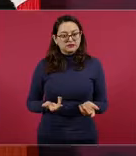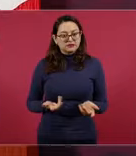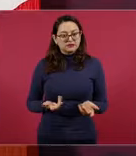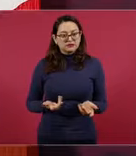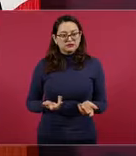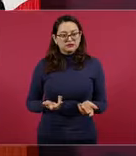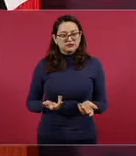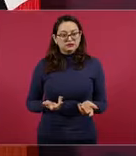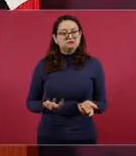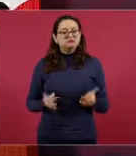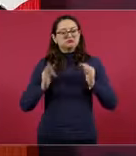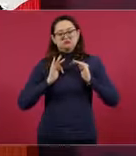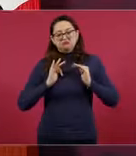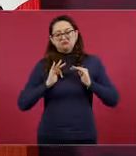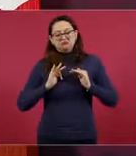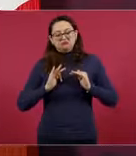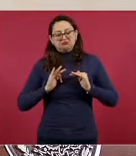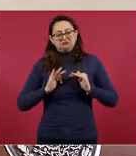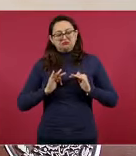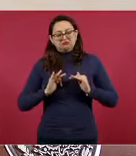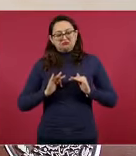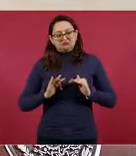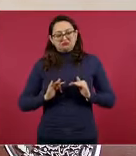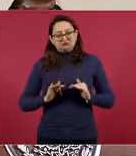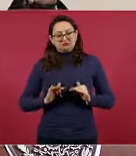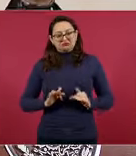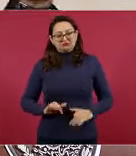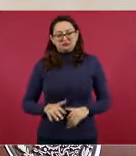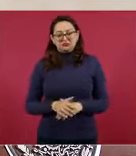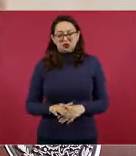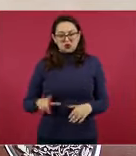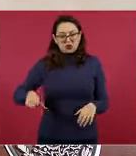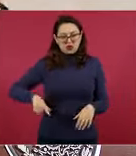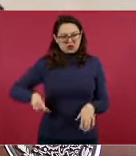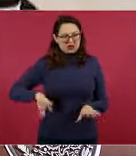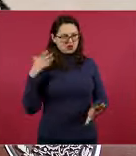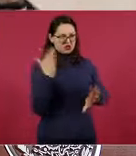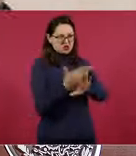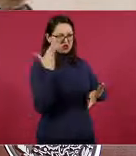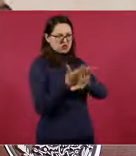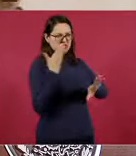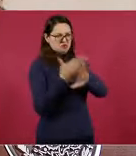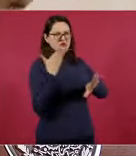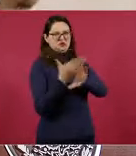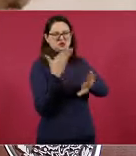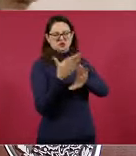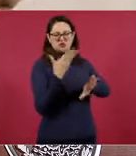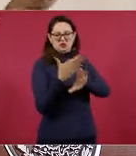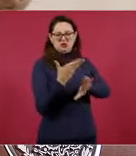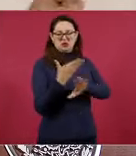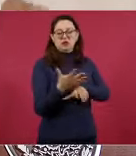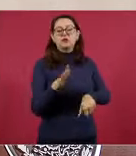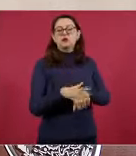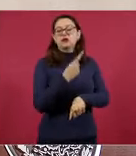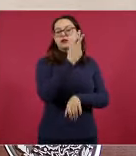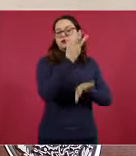se la pasan muy bien, nada más cuestionándonos a nosotros porque reciben financiamiento del